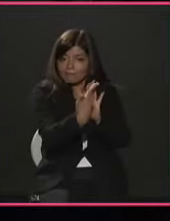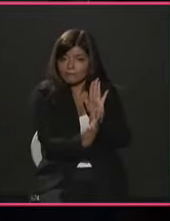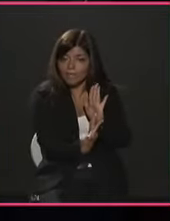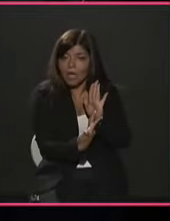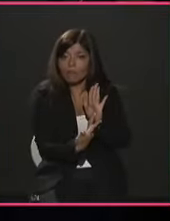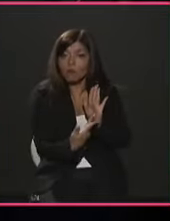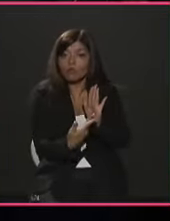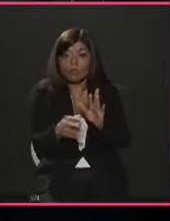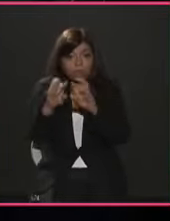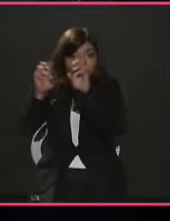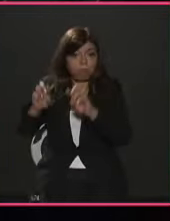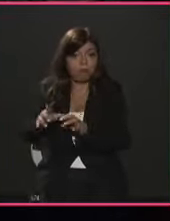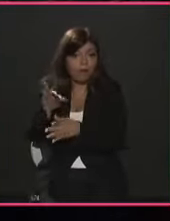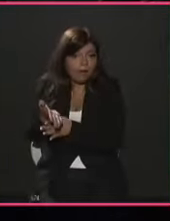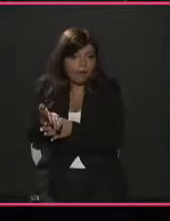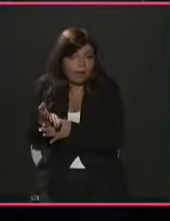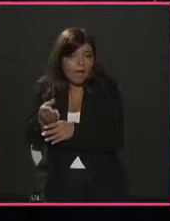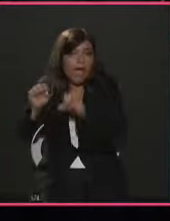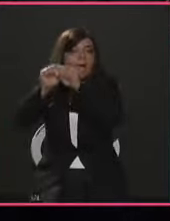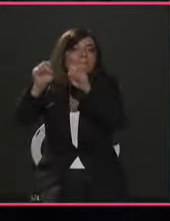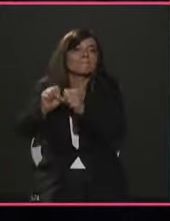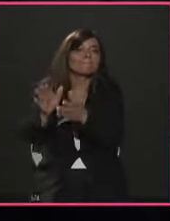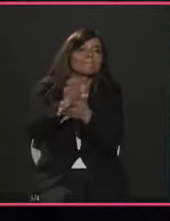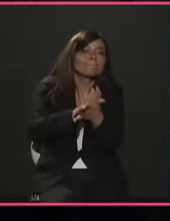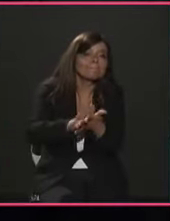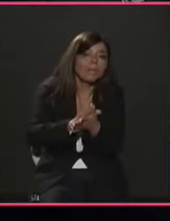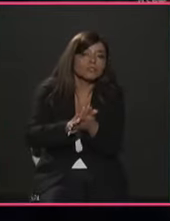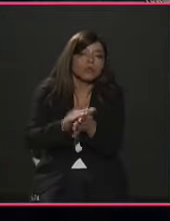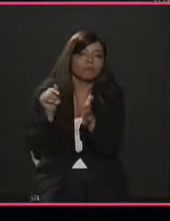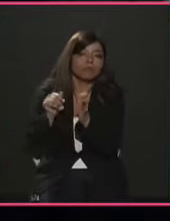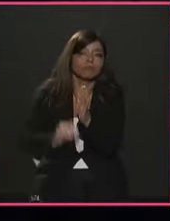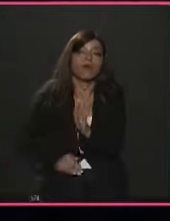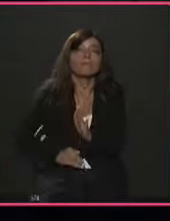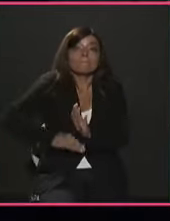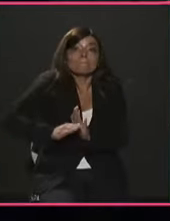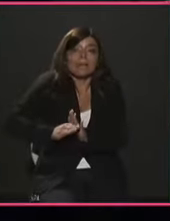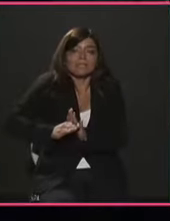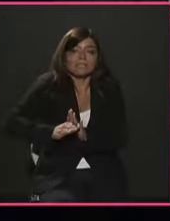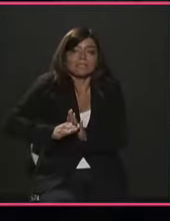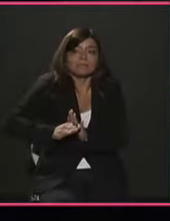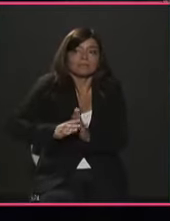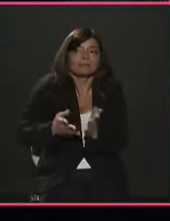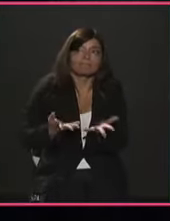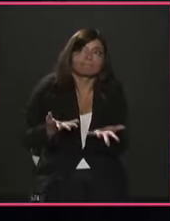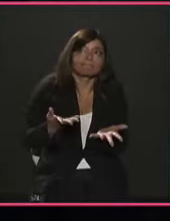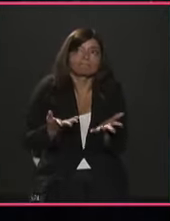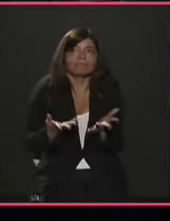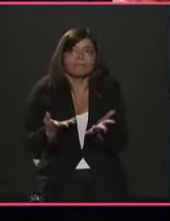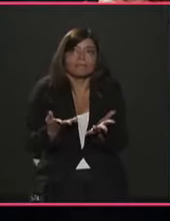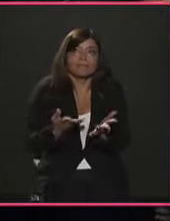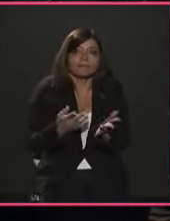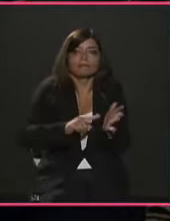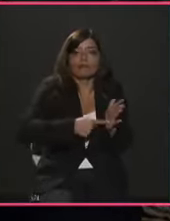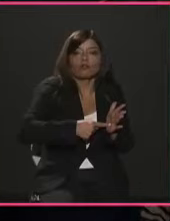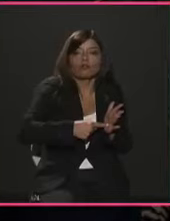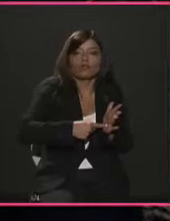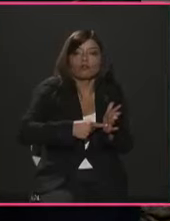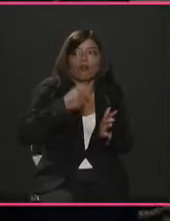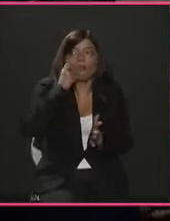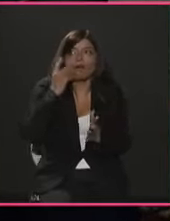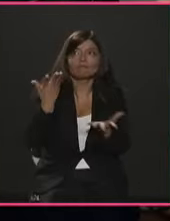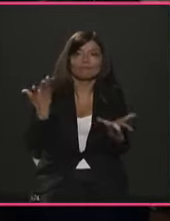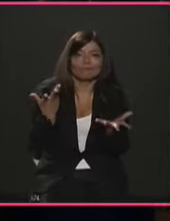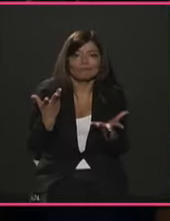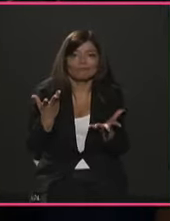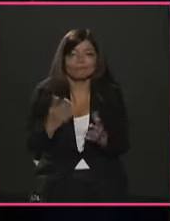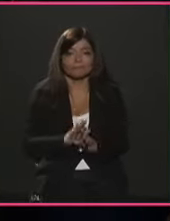usando mecanismos que son los más o menos humano para capturar la atención guido te voy a interrumpir solo